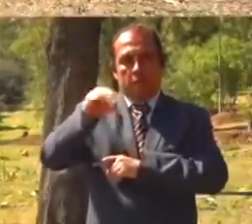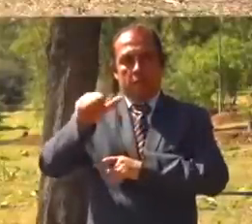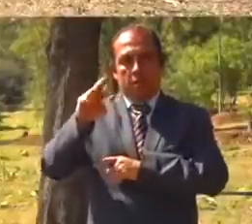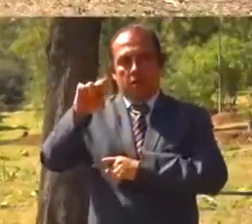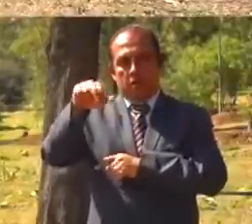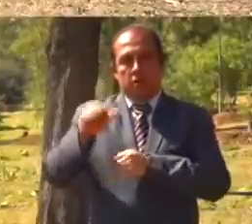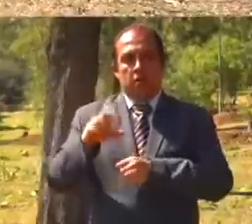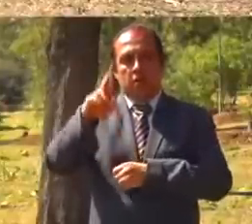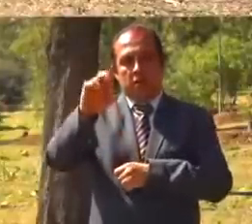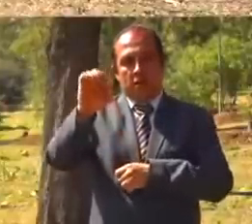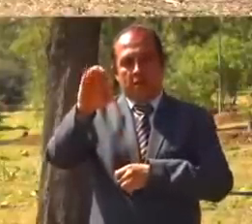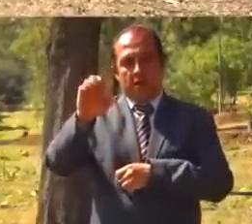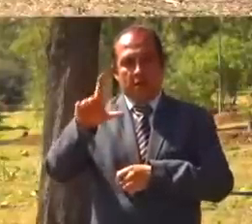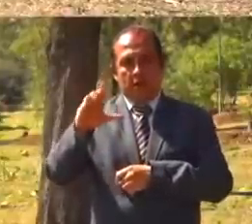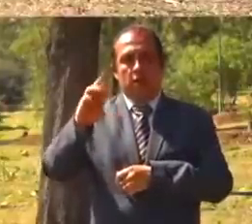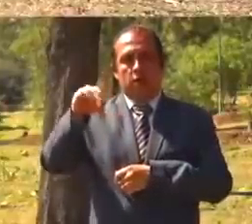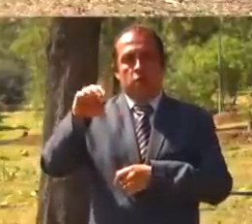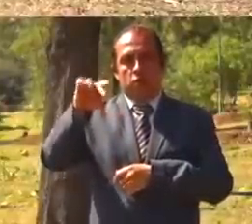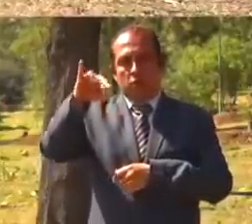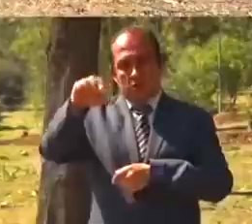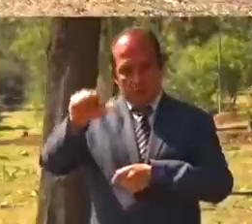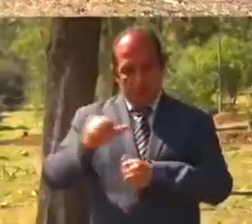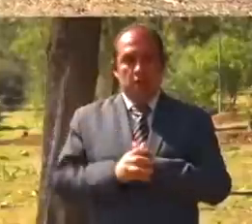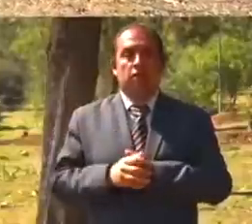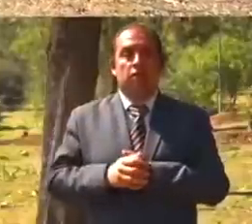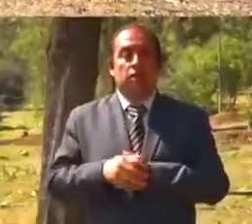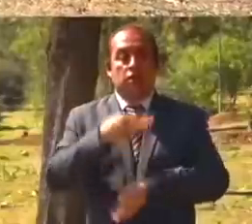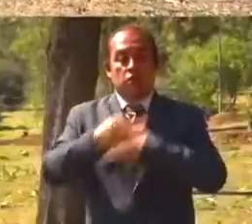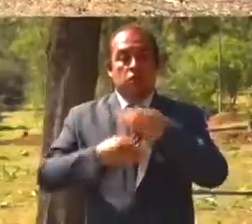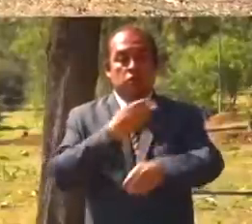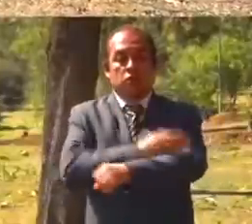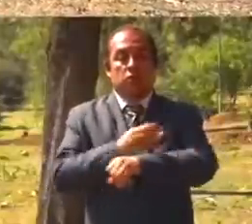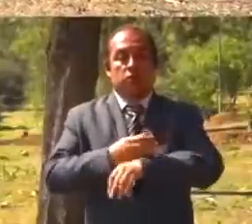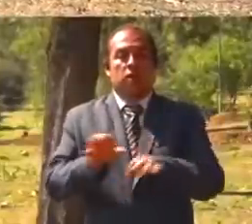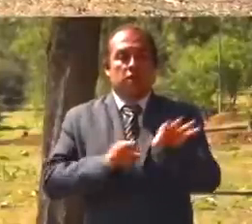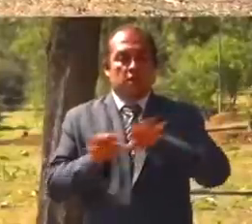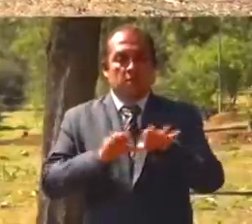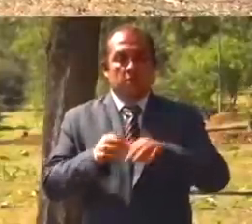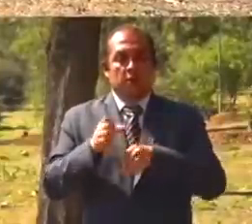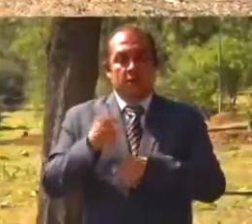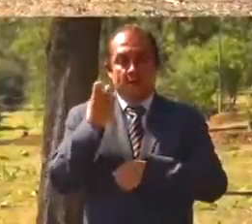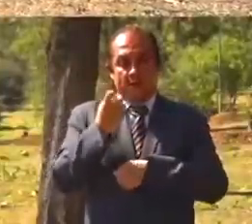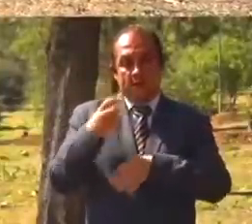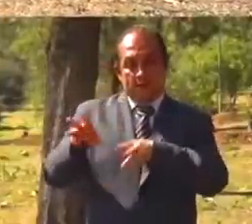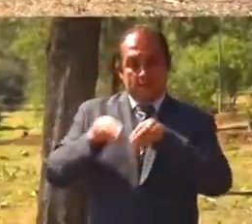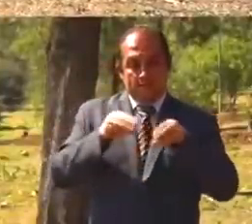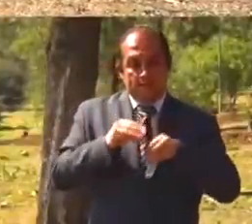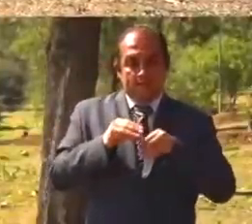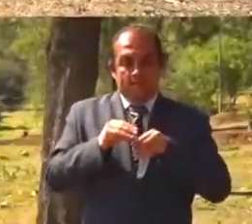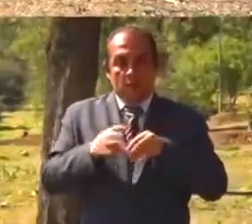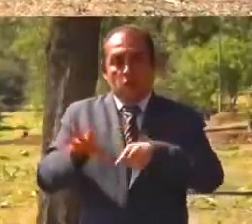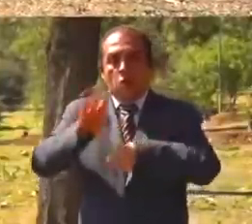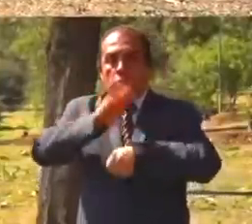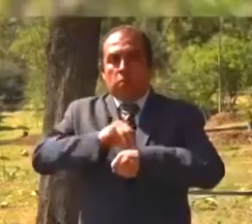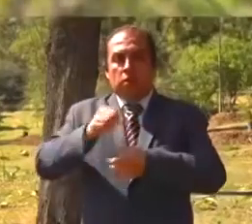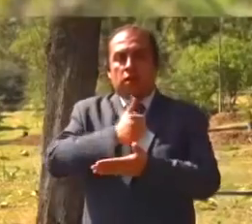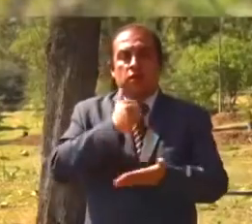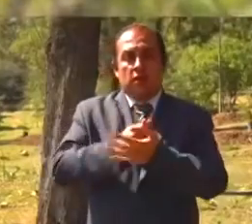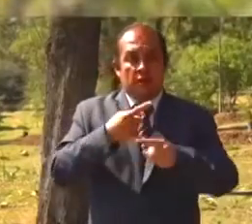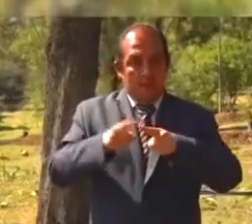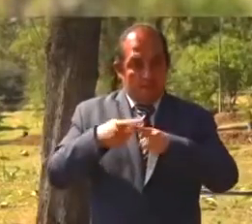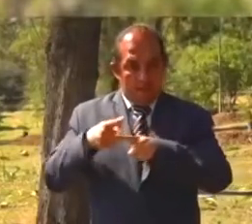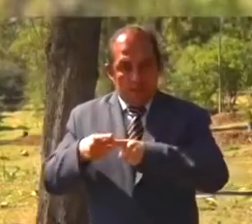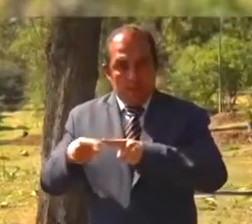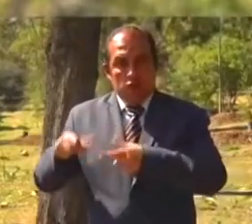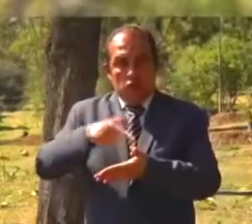Marina, Rafael, Mónica y todos los compañeros que han estado trabajando en este rescate integral de la ciudad, de